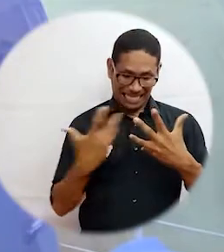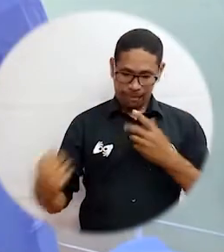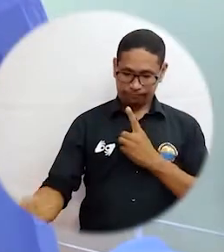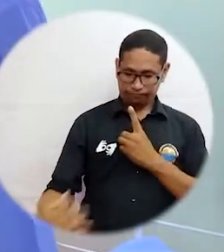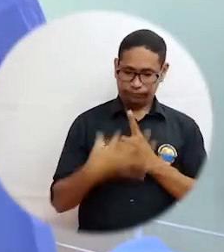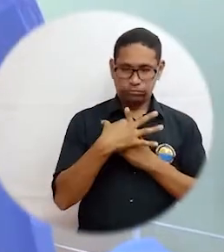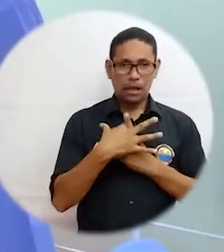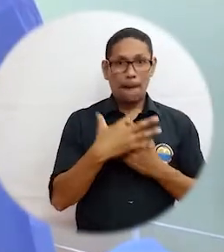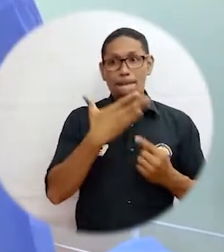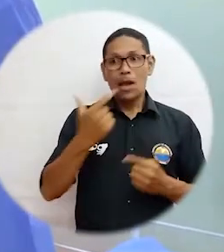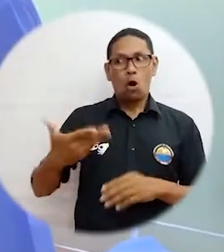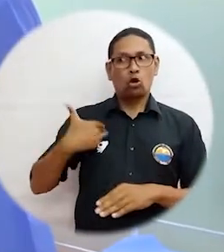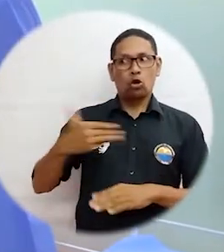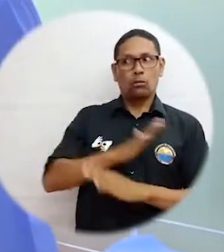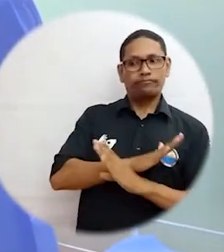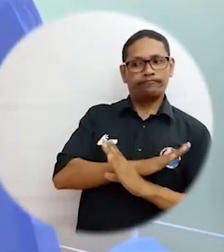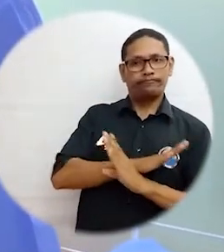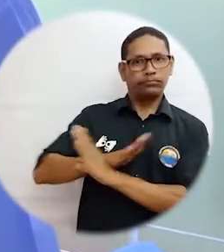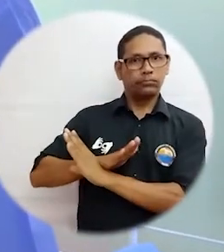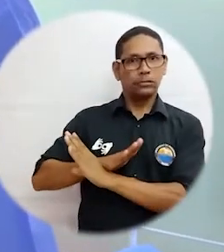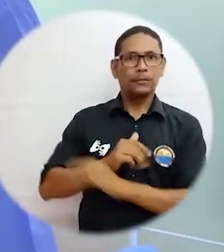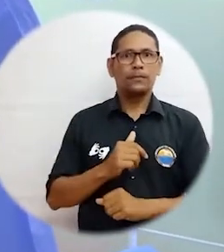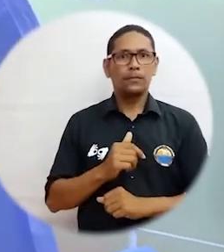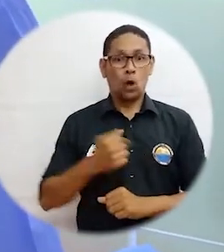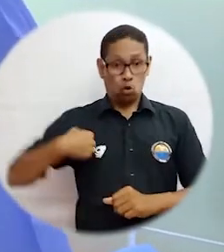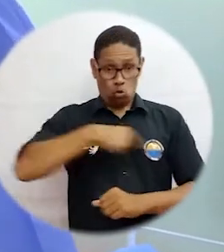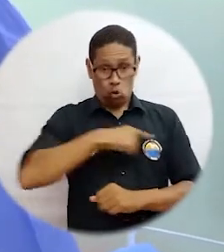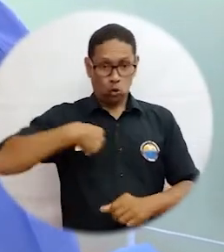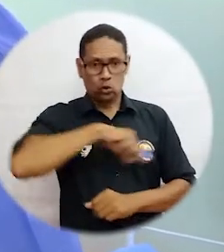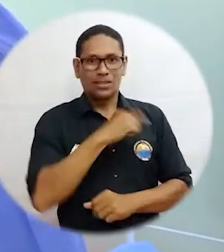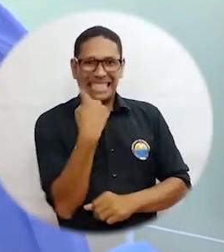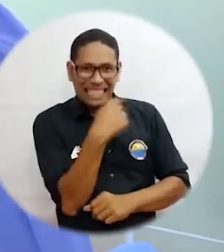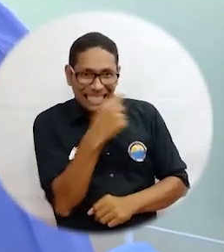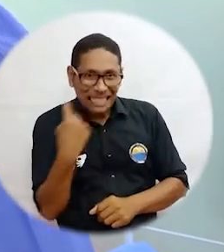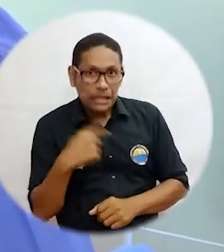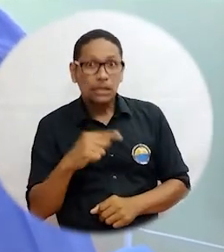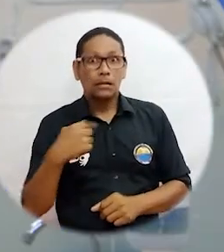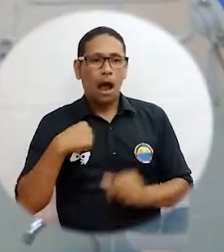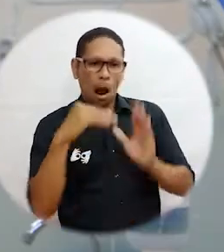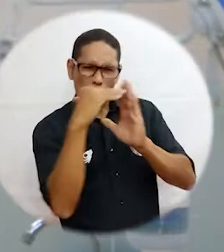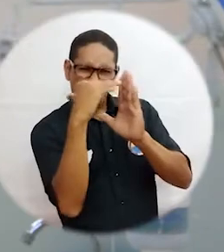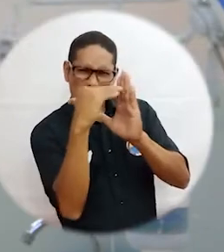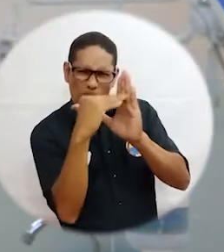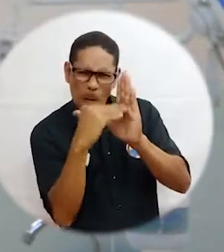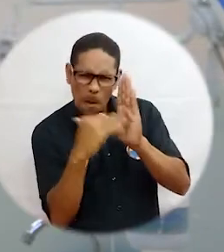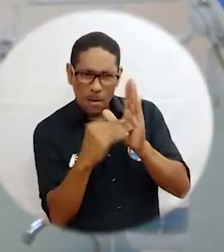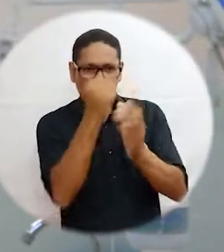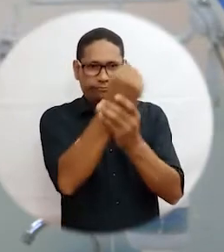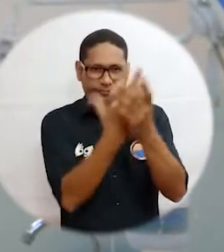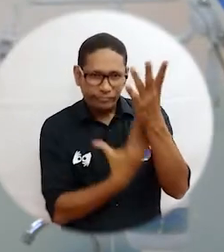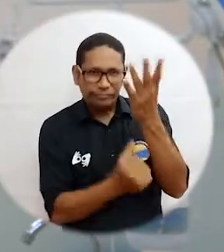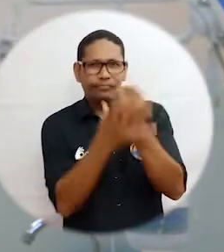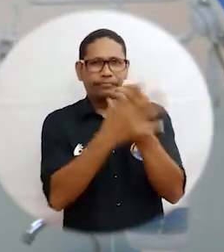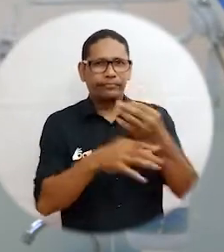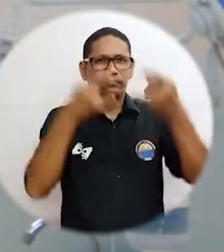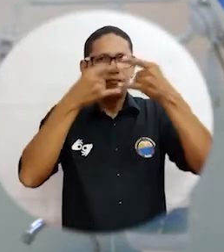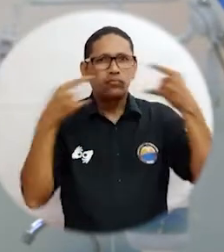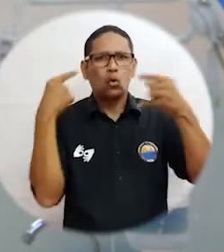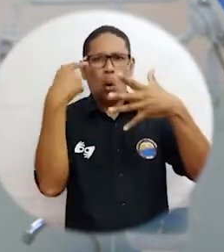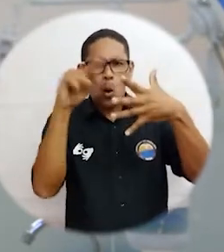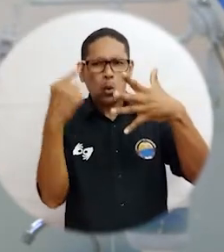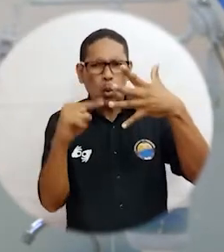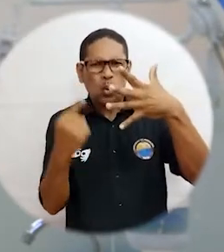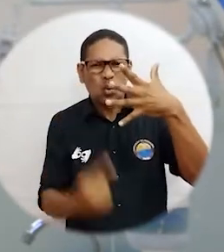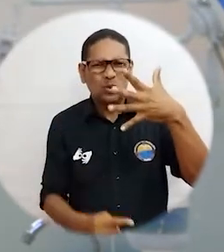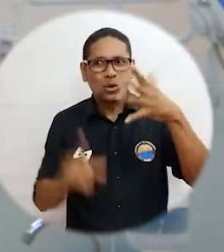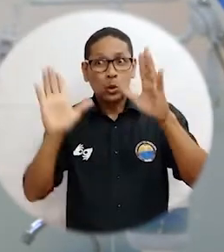complicaciones sistémicas. Lo ideal es prevenir. Los odontólogos lo estamos haciendo, todos los protocolos de bioseguridad con esos